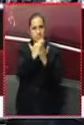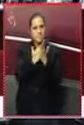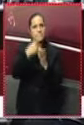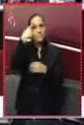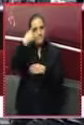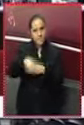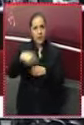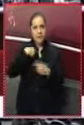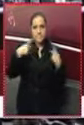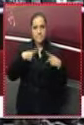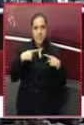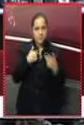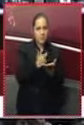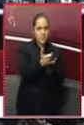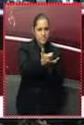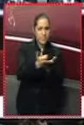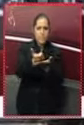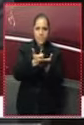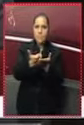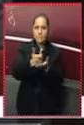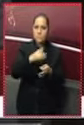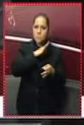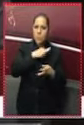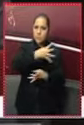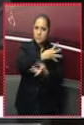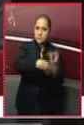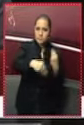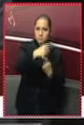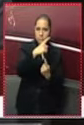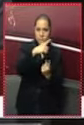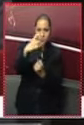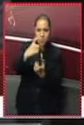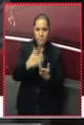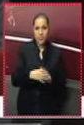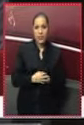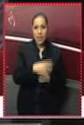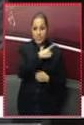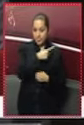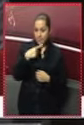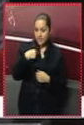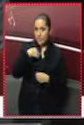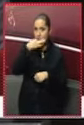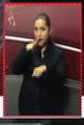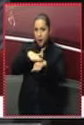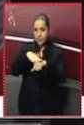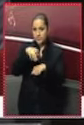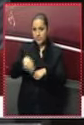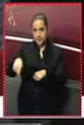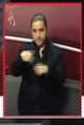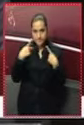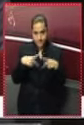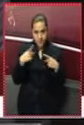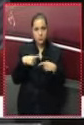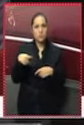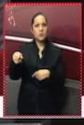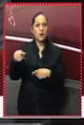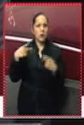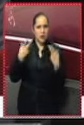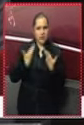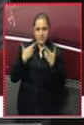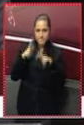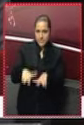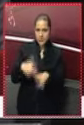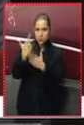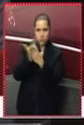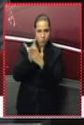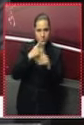de las contribuciones. El humanismo económico. Informar al contribuyente, a sus representantes legales y tratándose de personas